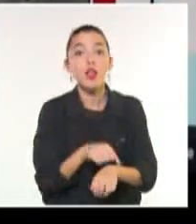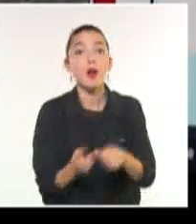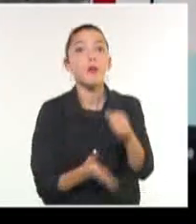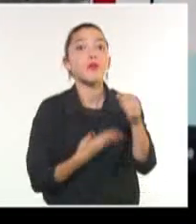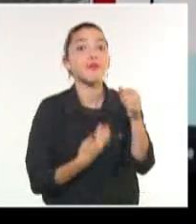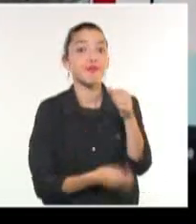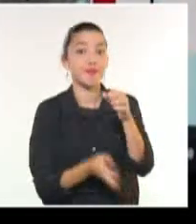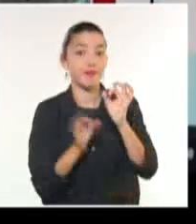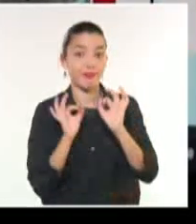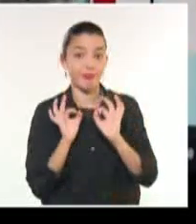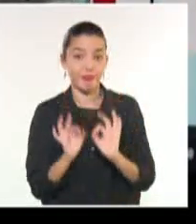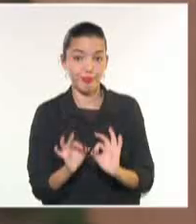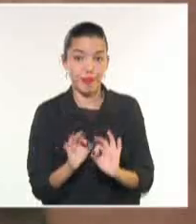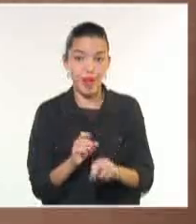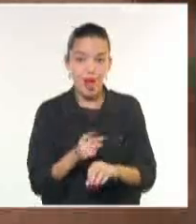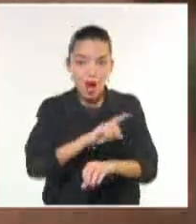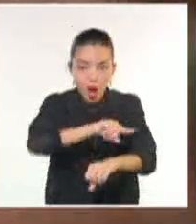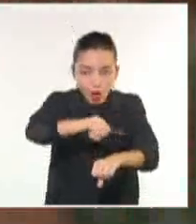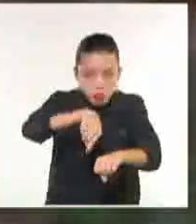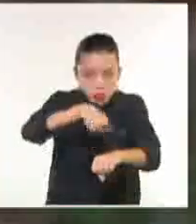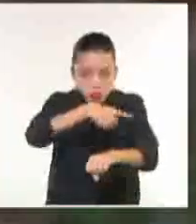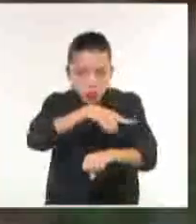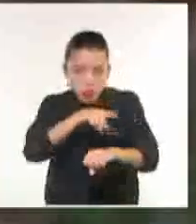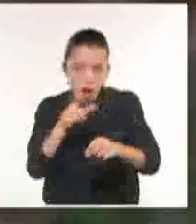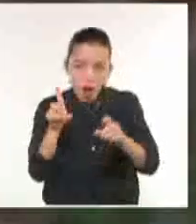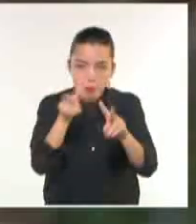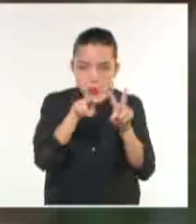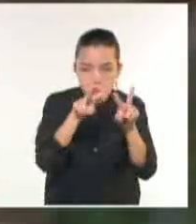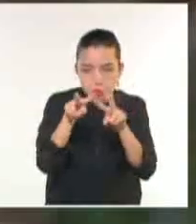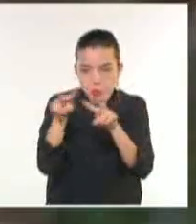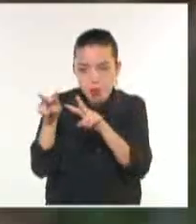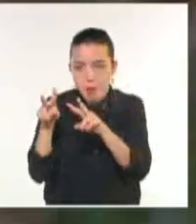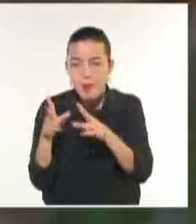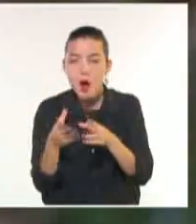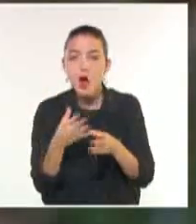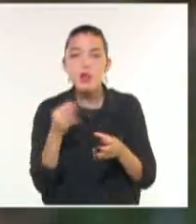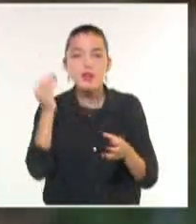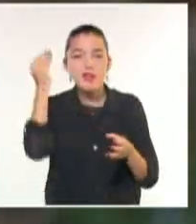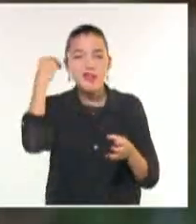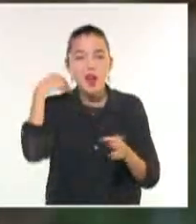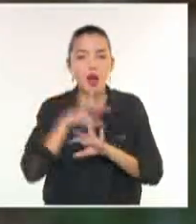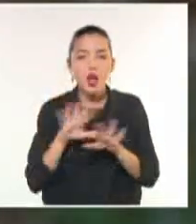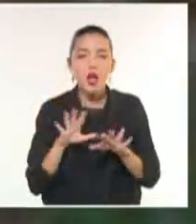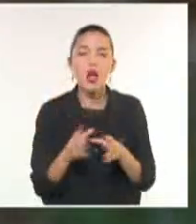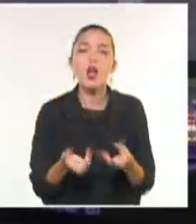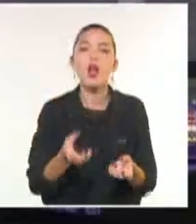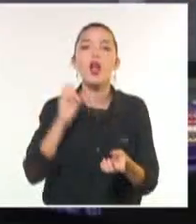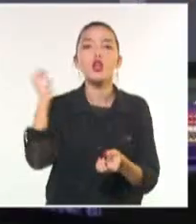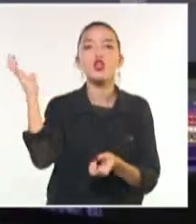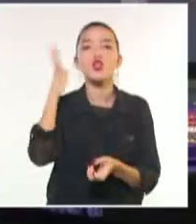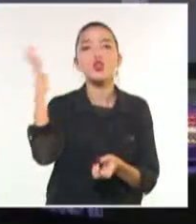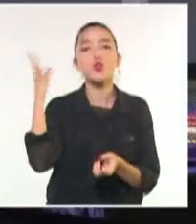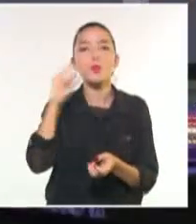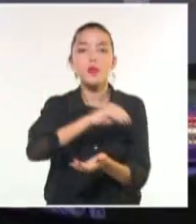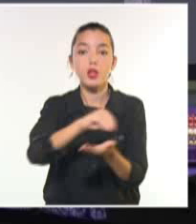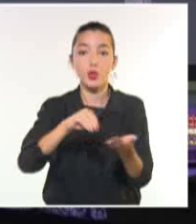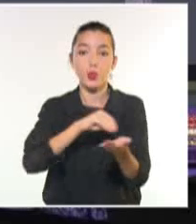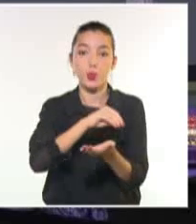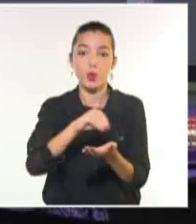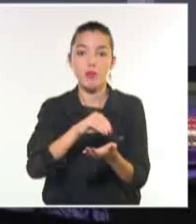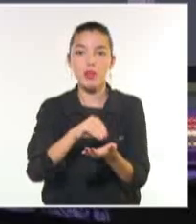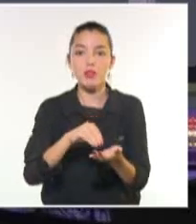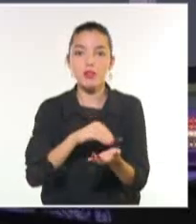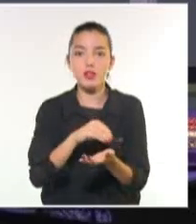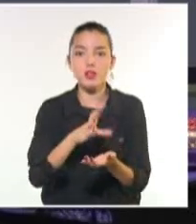radares, para ti saber de dónde viene la tormenta y así poderla conjugar con un puente y resaltar la belleza de la